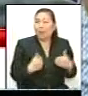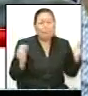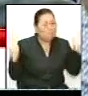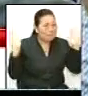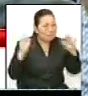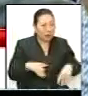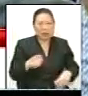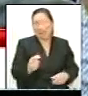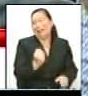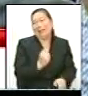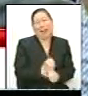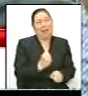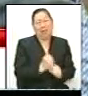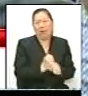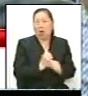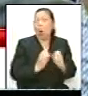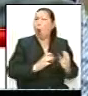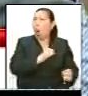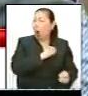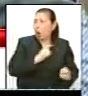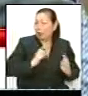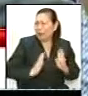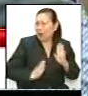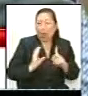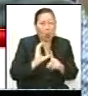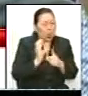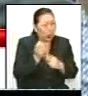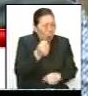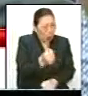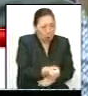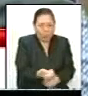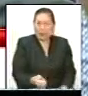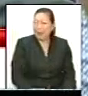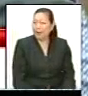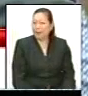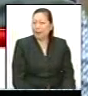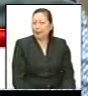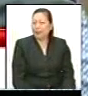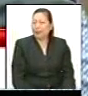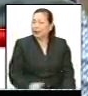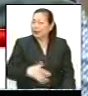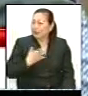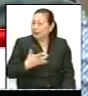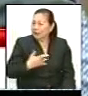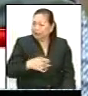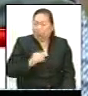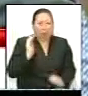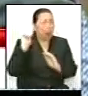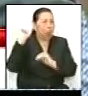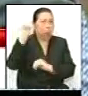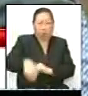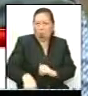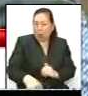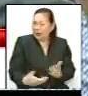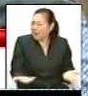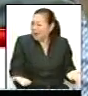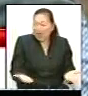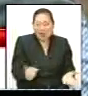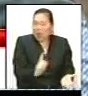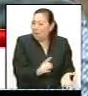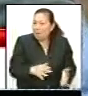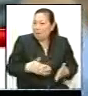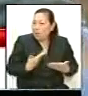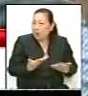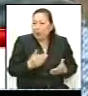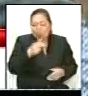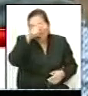destruir esa obra, que es un atentado contra la cultura, es un atentado contra los sentimientos, y es un atentado no solamente contra